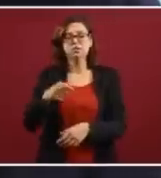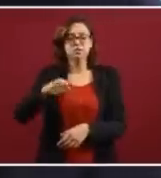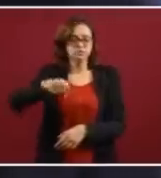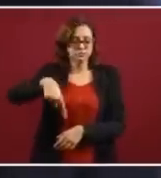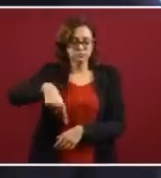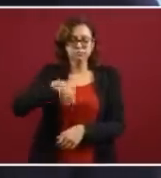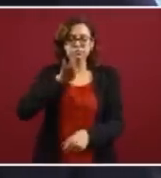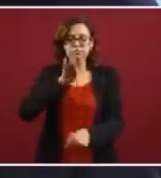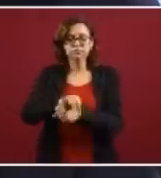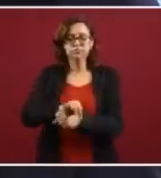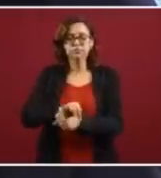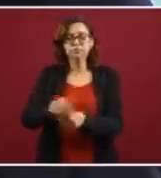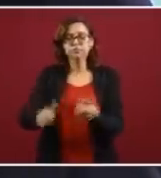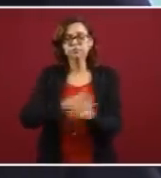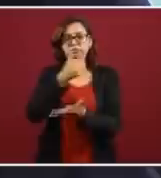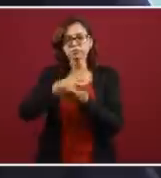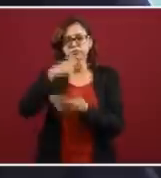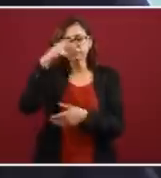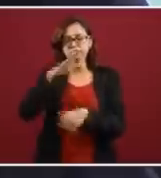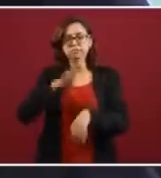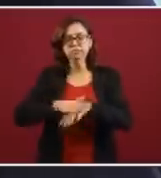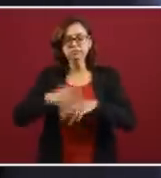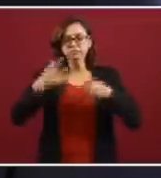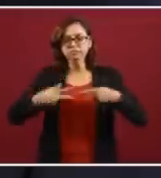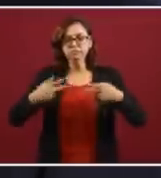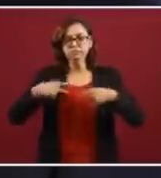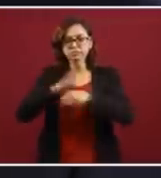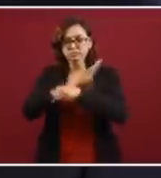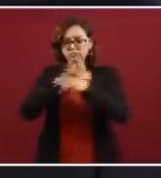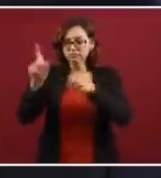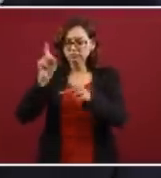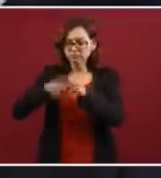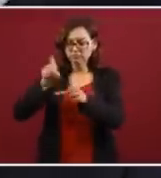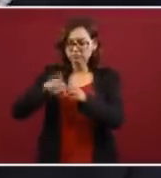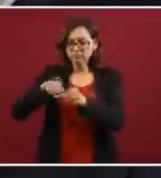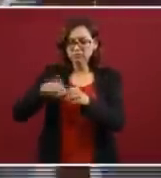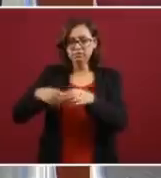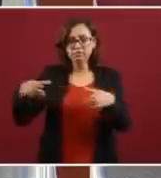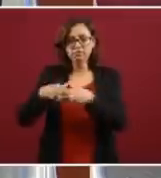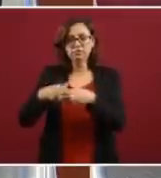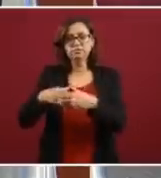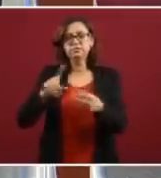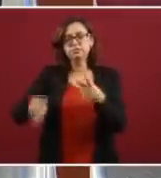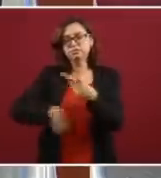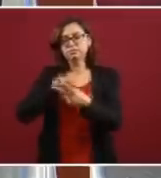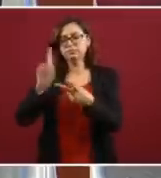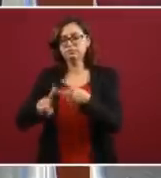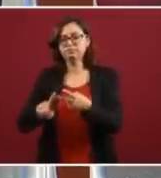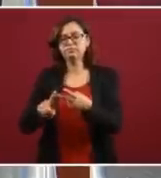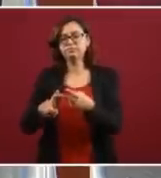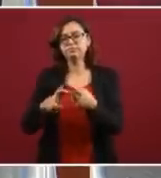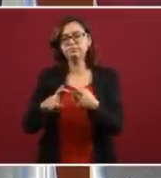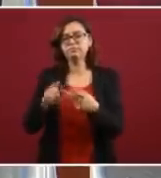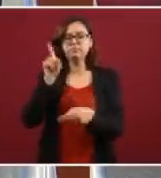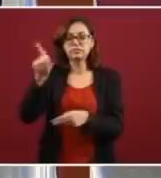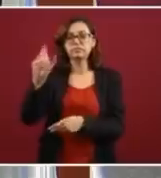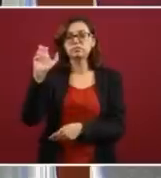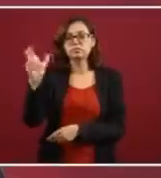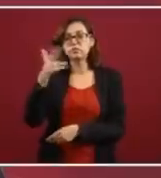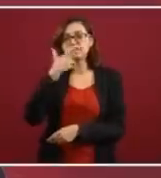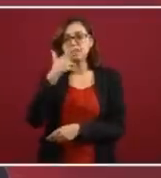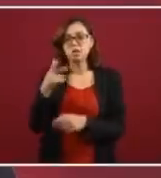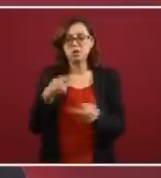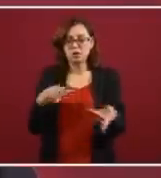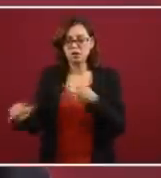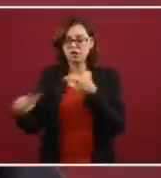está concentrado el mayor número de beneficiarios sujetos a protección, y el caso del Plan de Contingencia en Chihuahua,